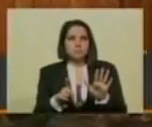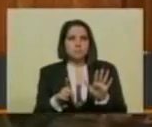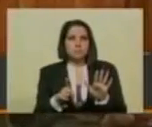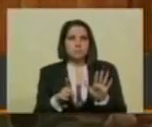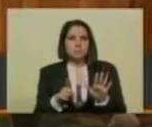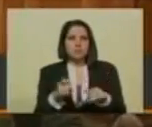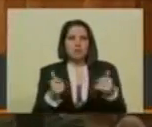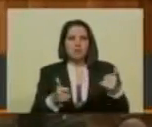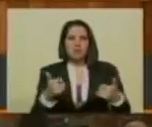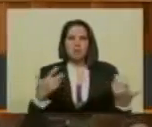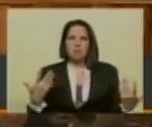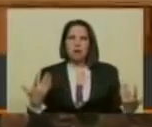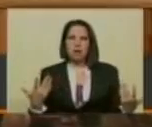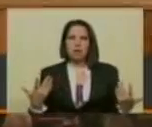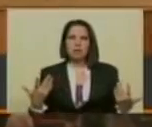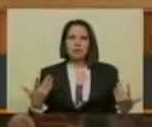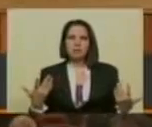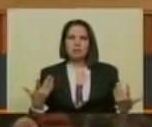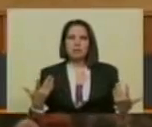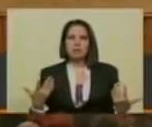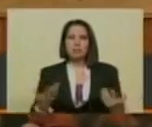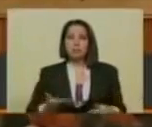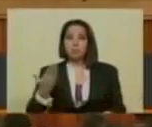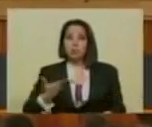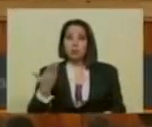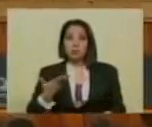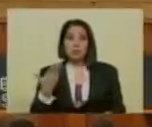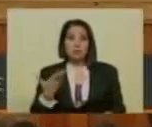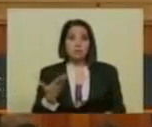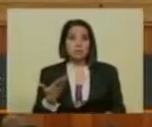¿cuál era la salida a esa circunstancia?